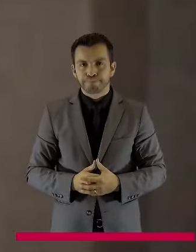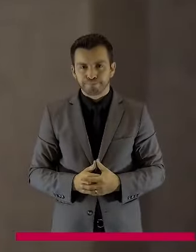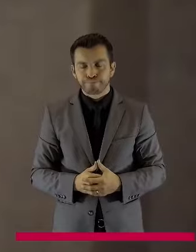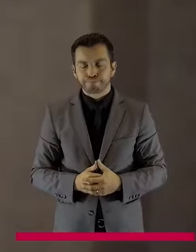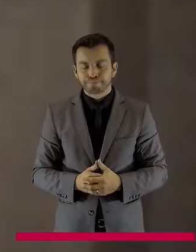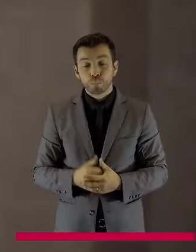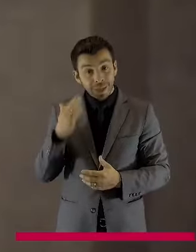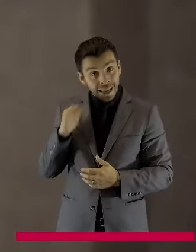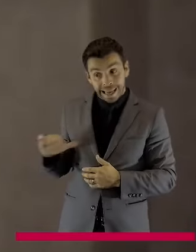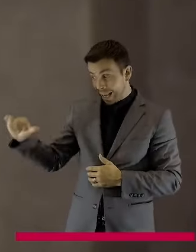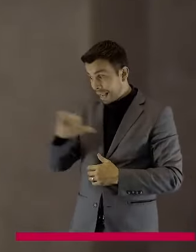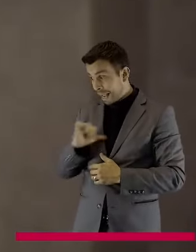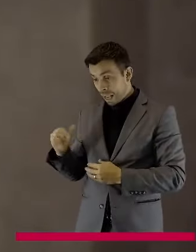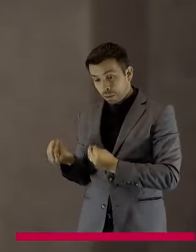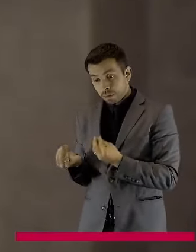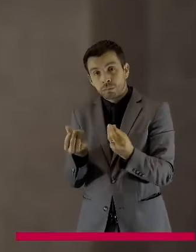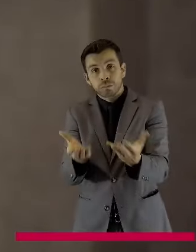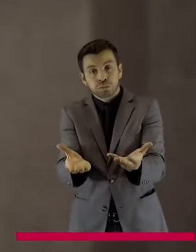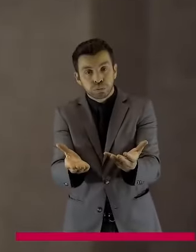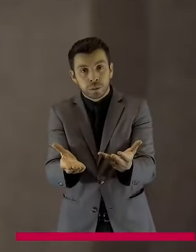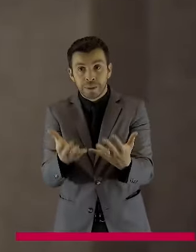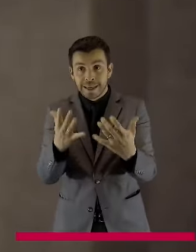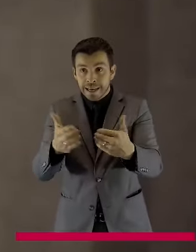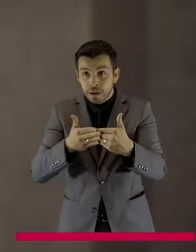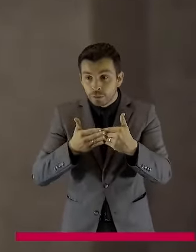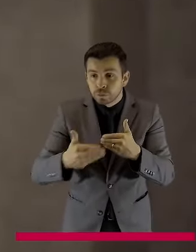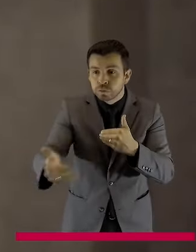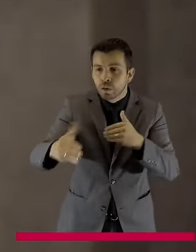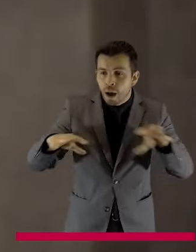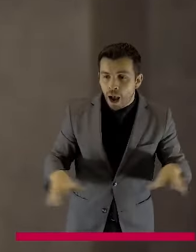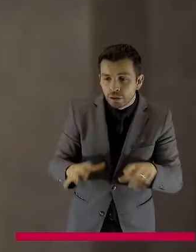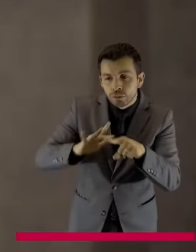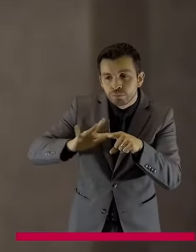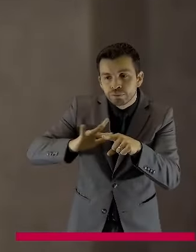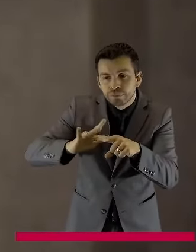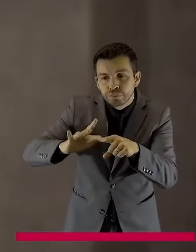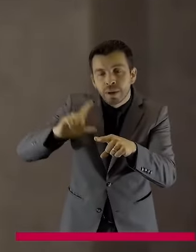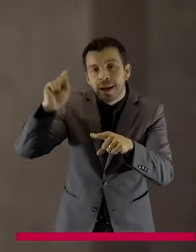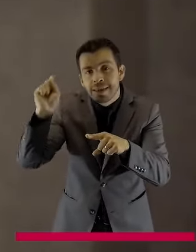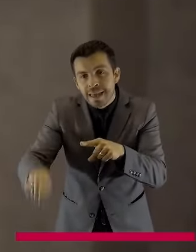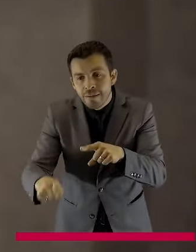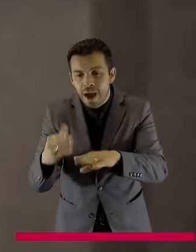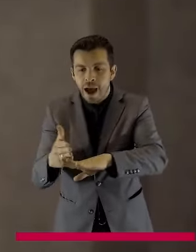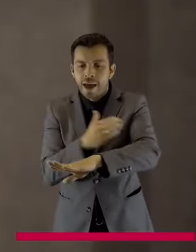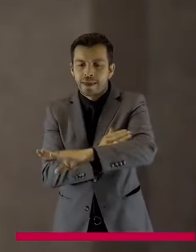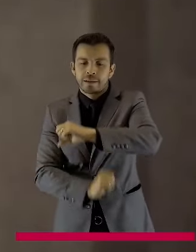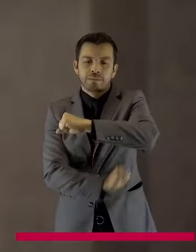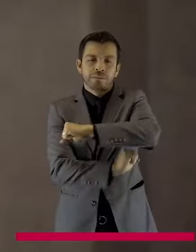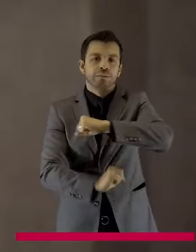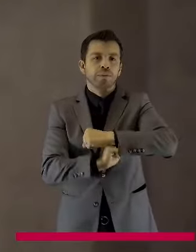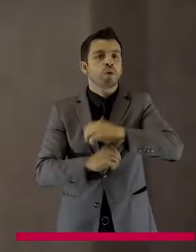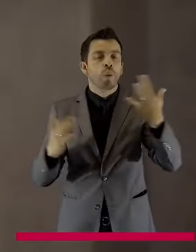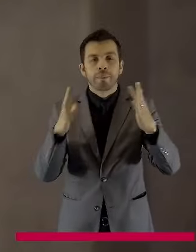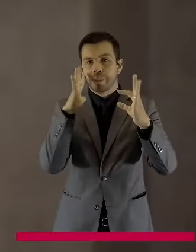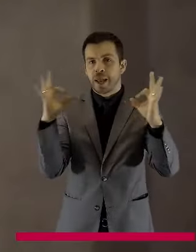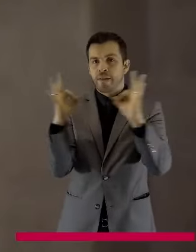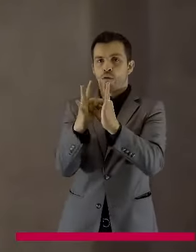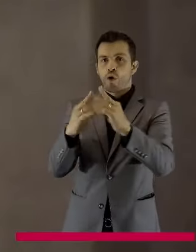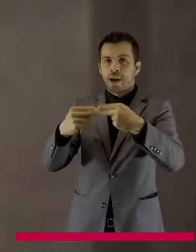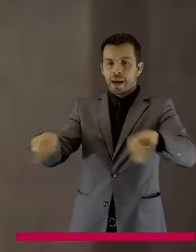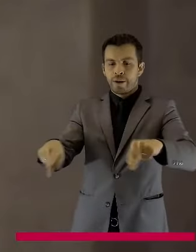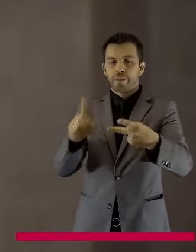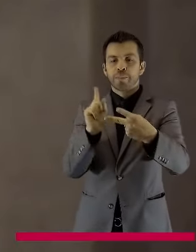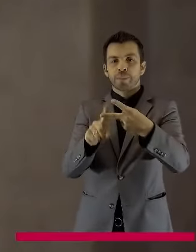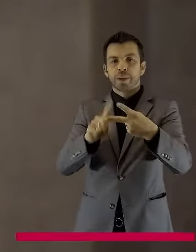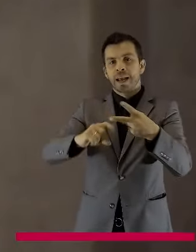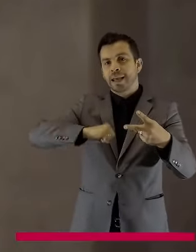la implementación de esas acciones deben tener en cuenta el enfoque de género, de derechos